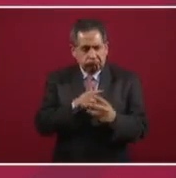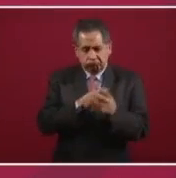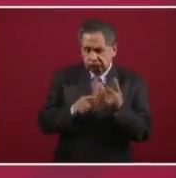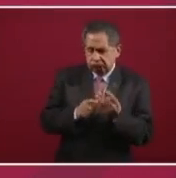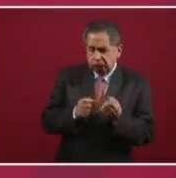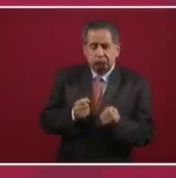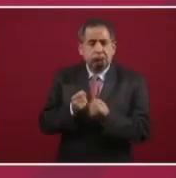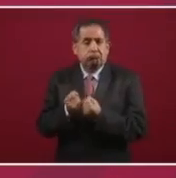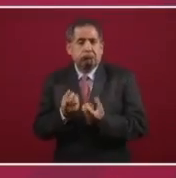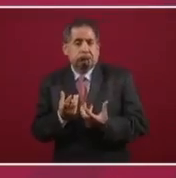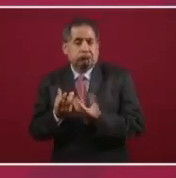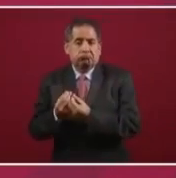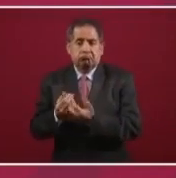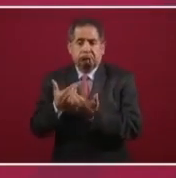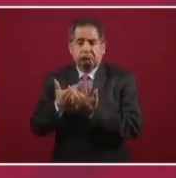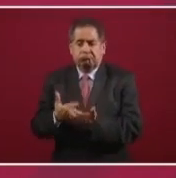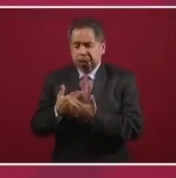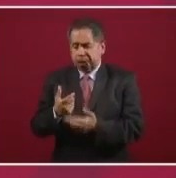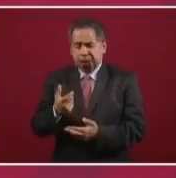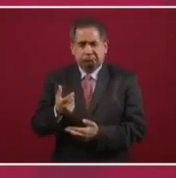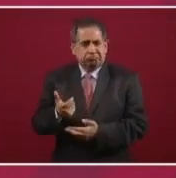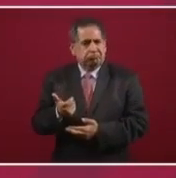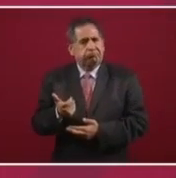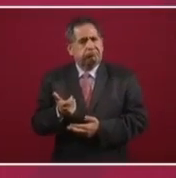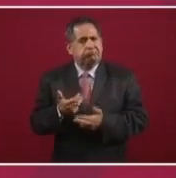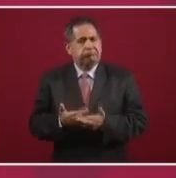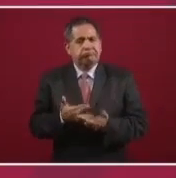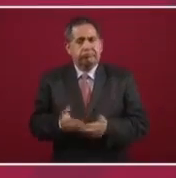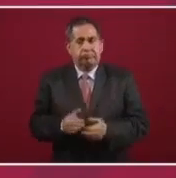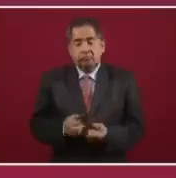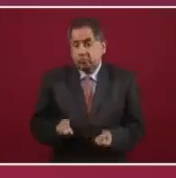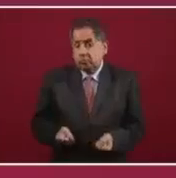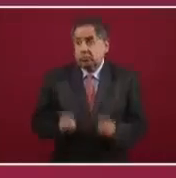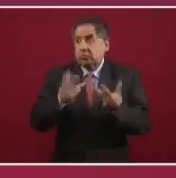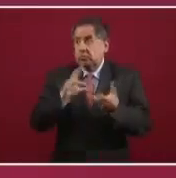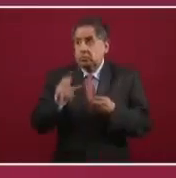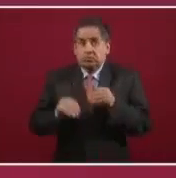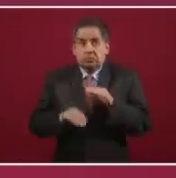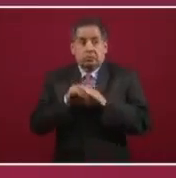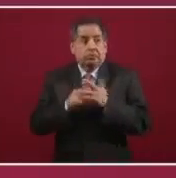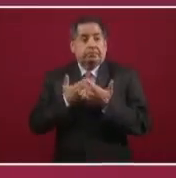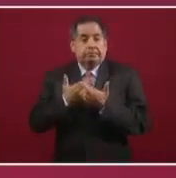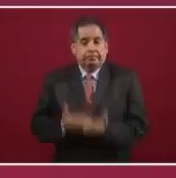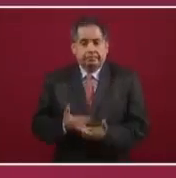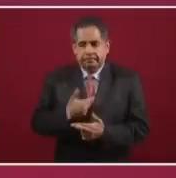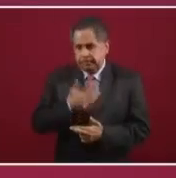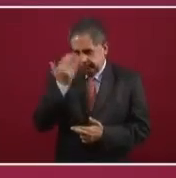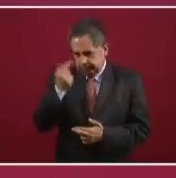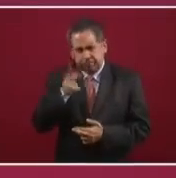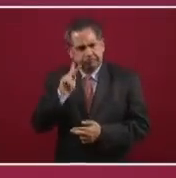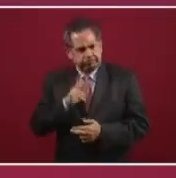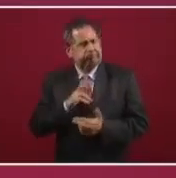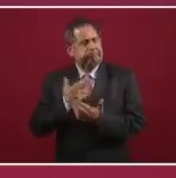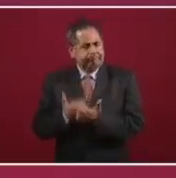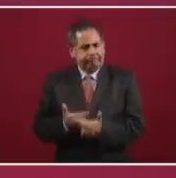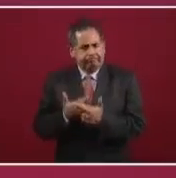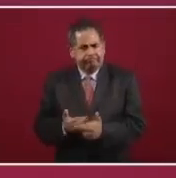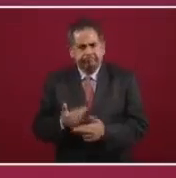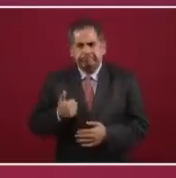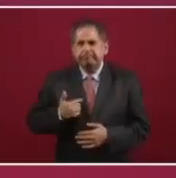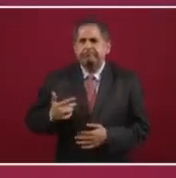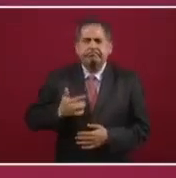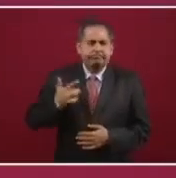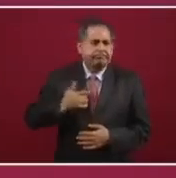la hacienda pública. No sabemos en cuánto, pero esto es lo que nos da